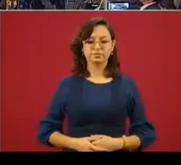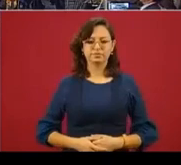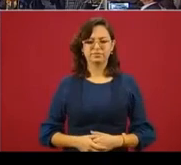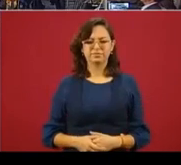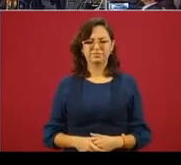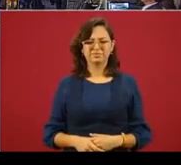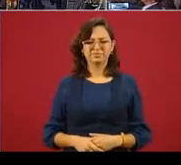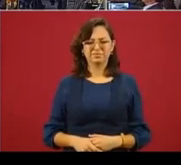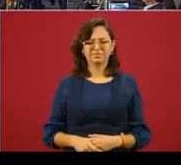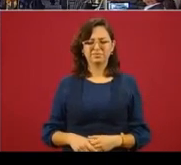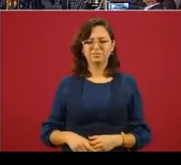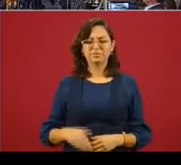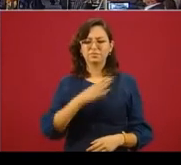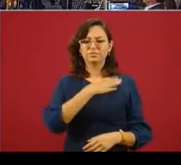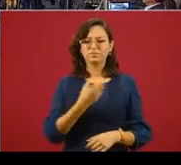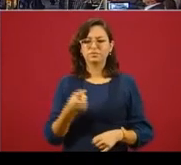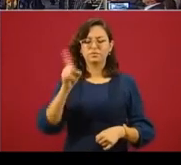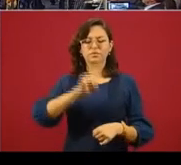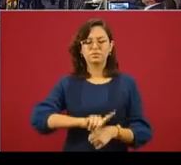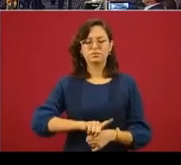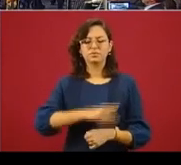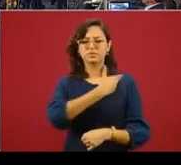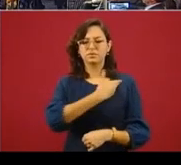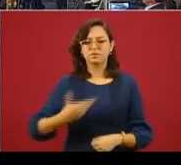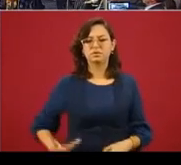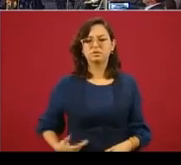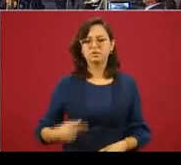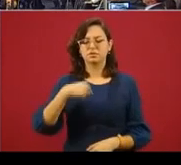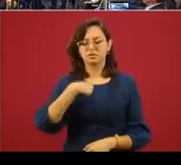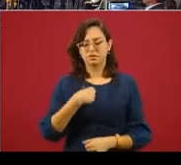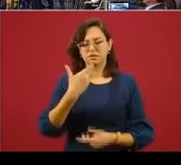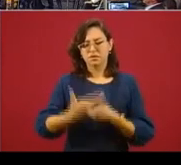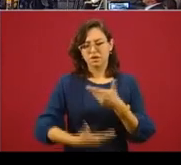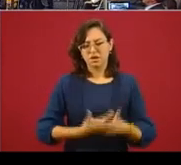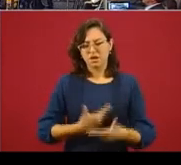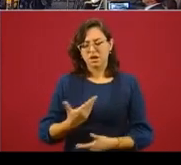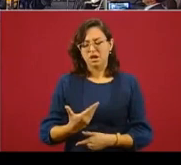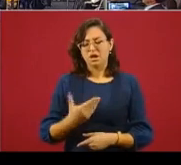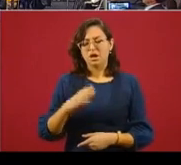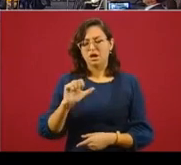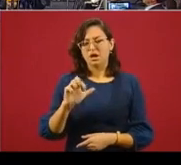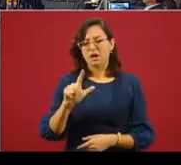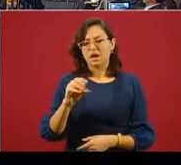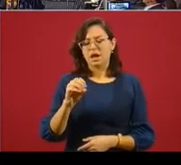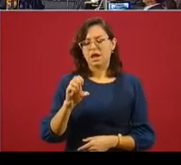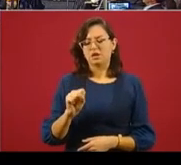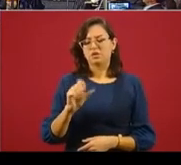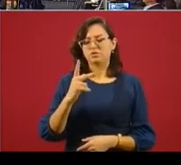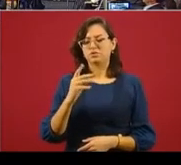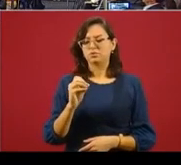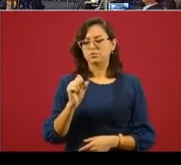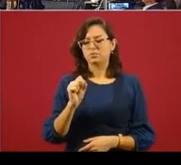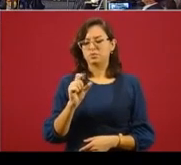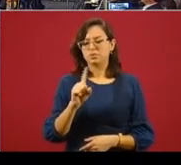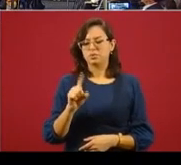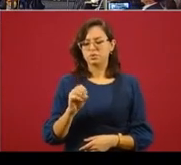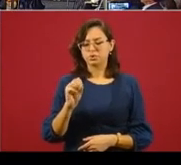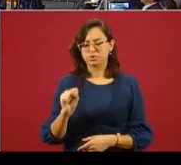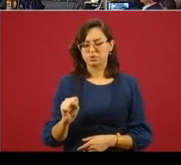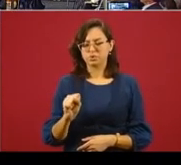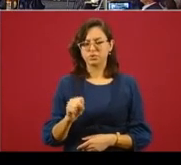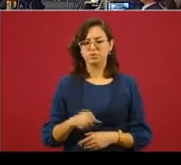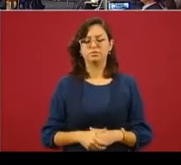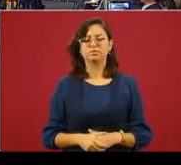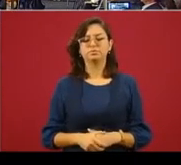Buenos días, señor presidente. Su servidor Carlos Pozos, del Or Molécula Oficial. Quisiera iniciar con el tema, con el